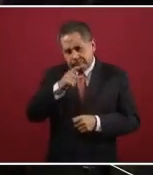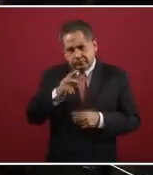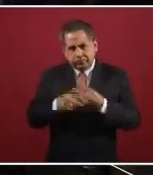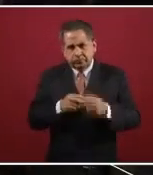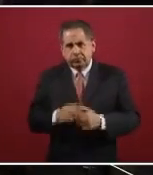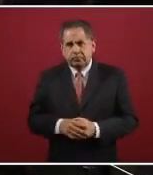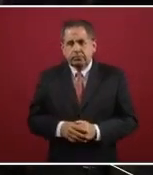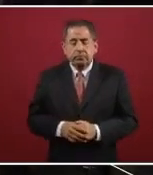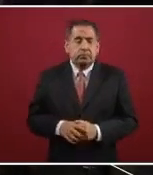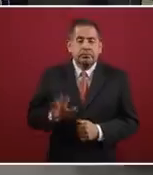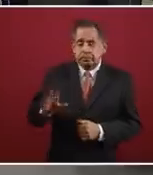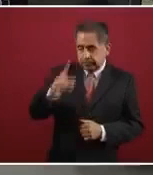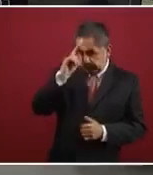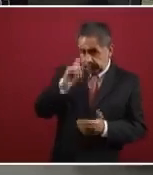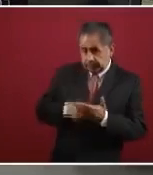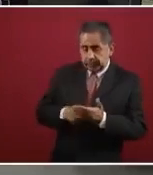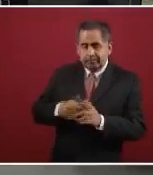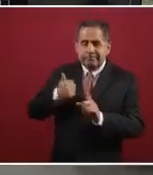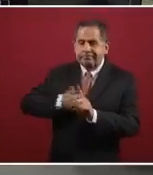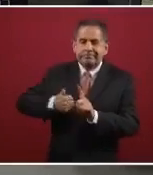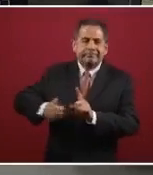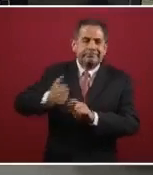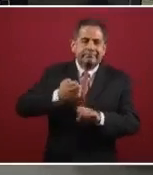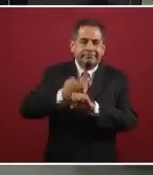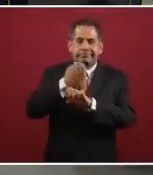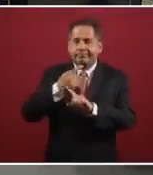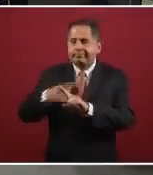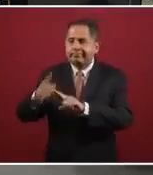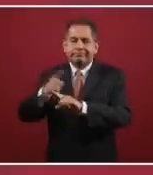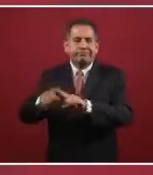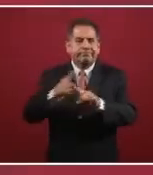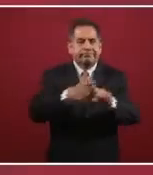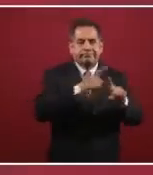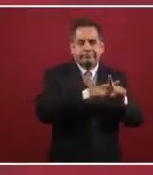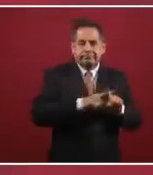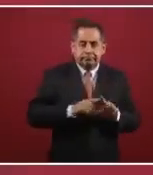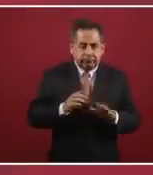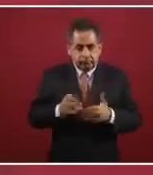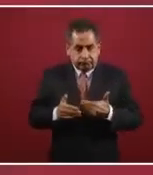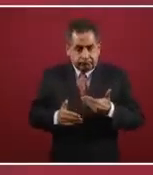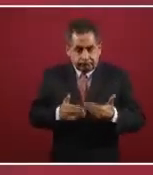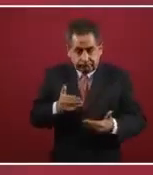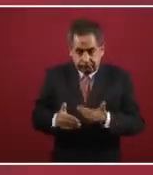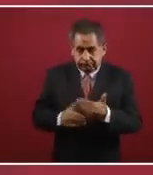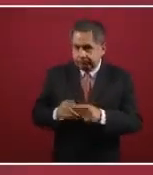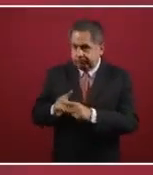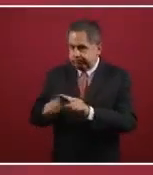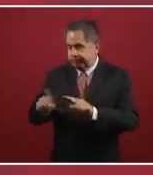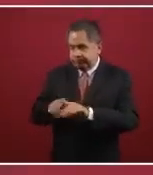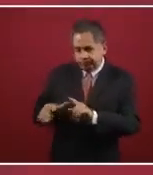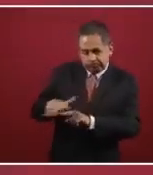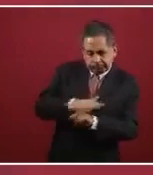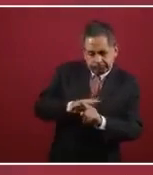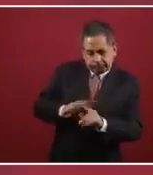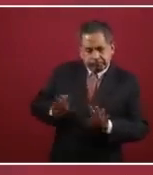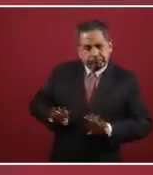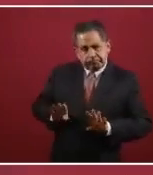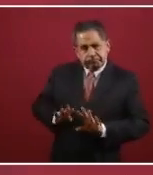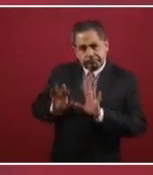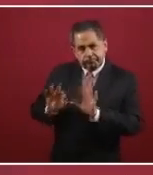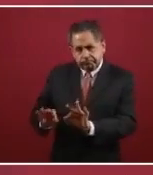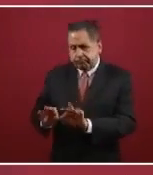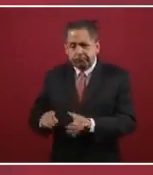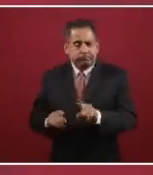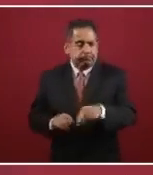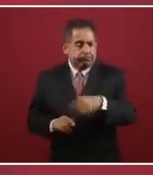estar? Yo creo que en cada caso hay un contexto distinto, por eso se tiene que avanzar una política diferenciada, atendiendo, por